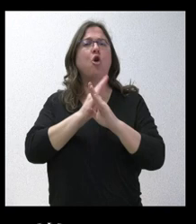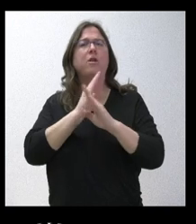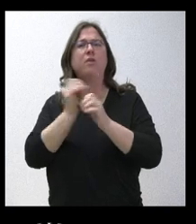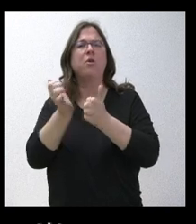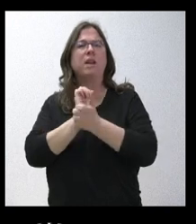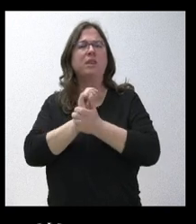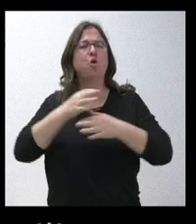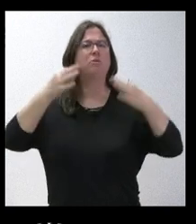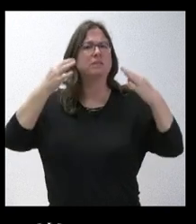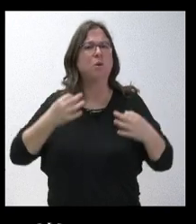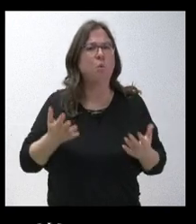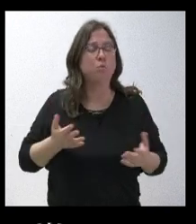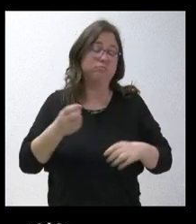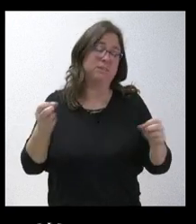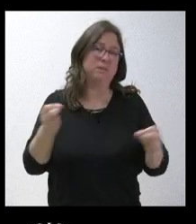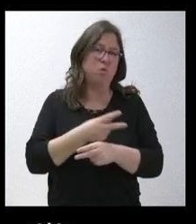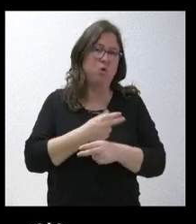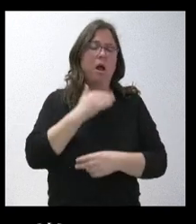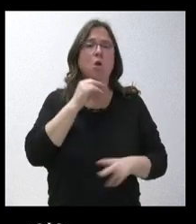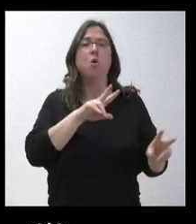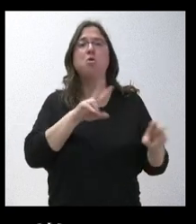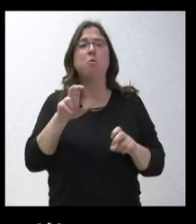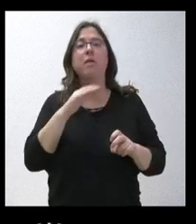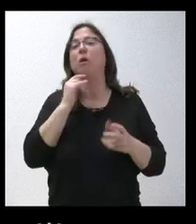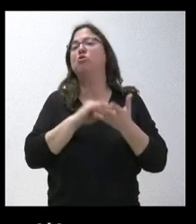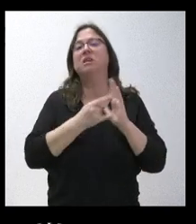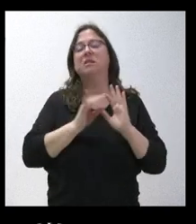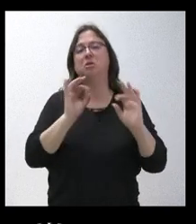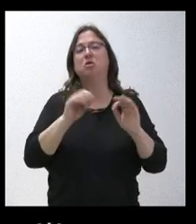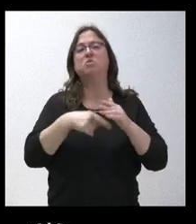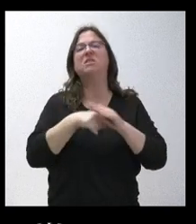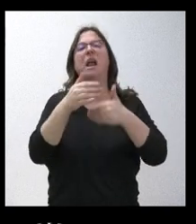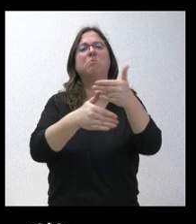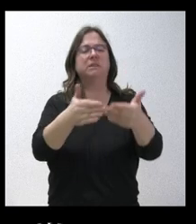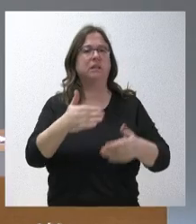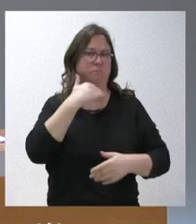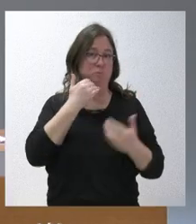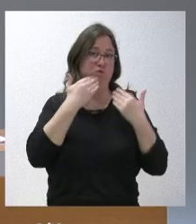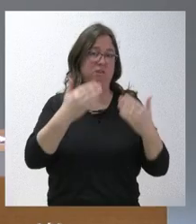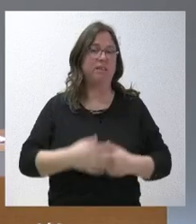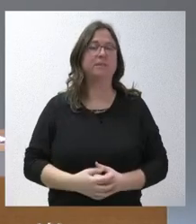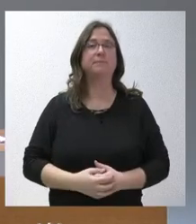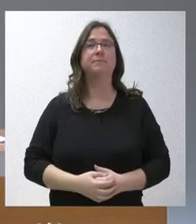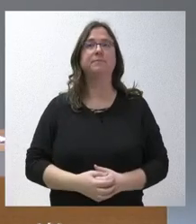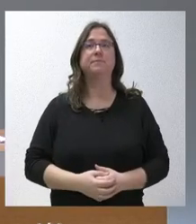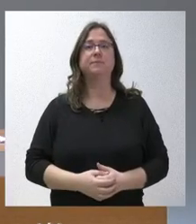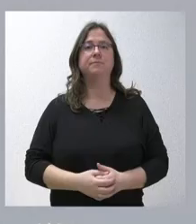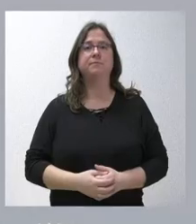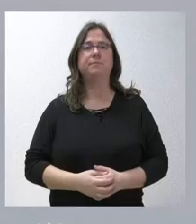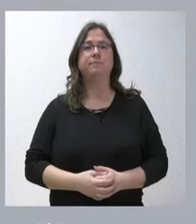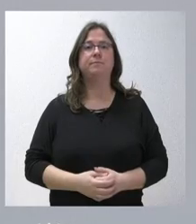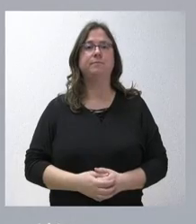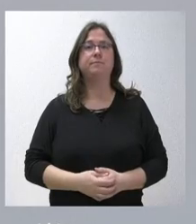seguros no sé si esto es una novedad o es una cosa de de trámite Muchas gracias